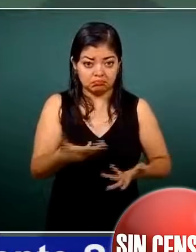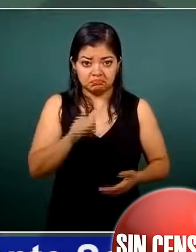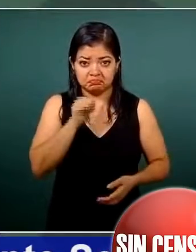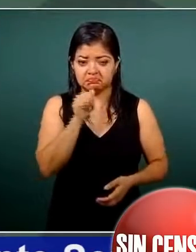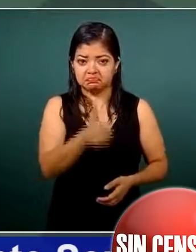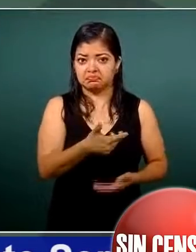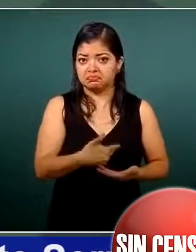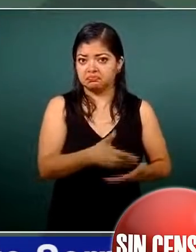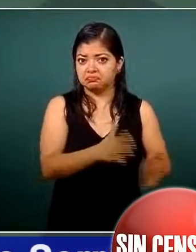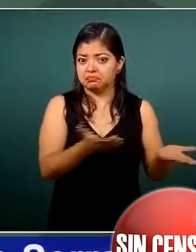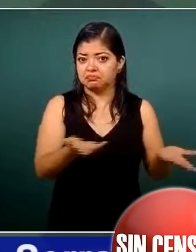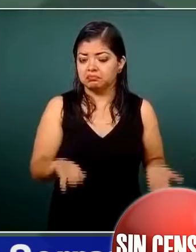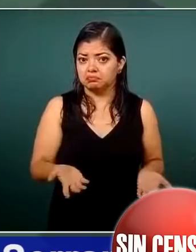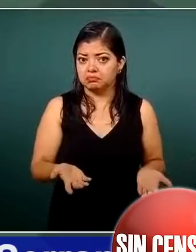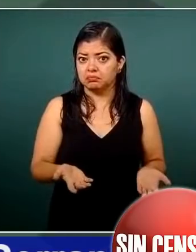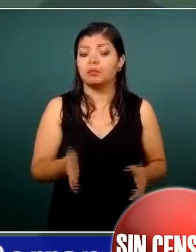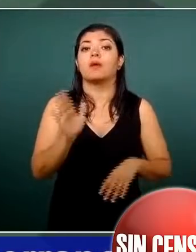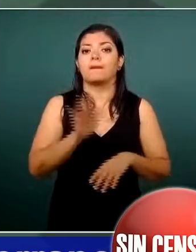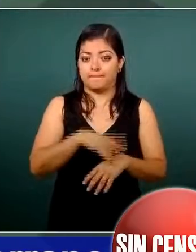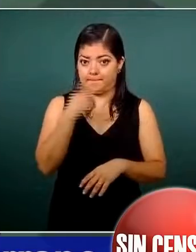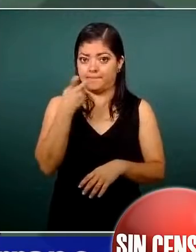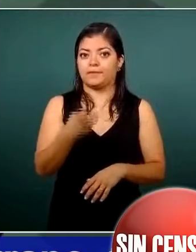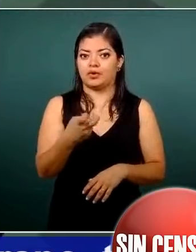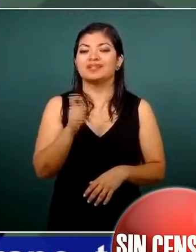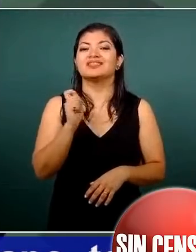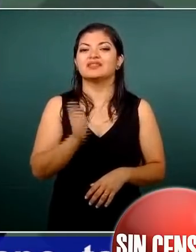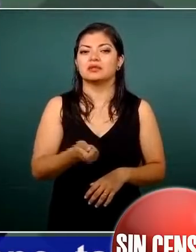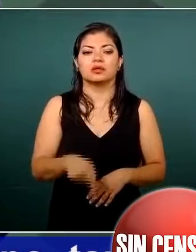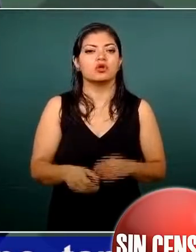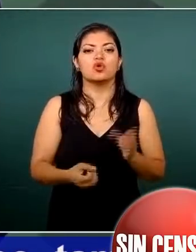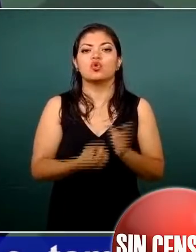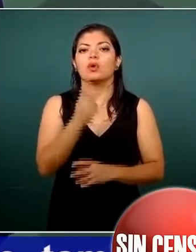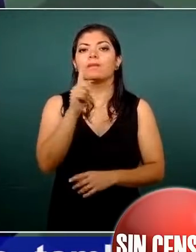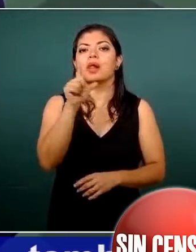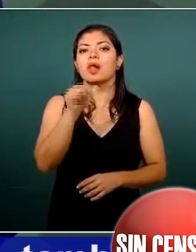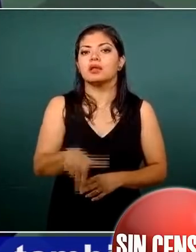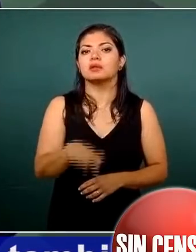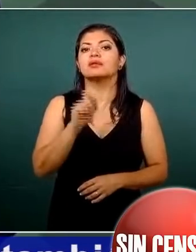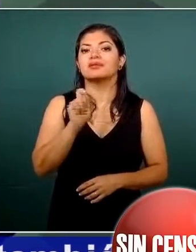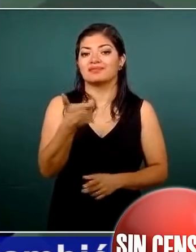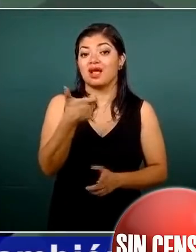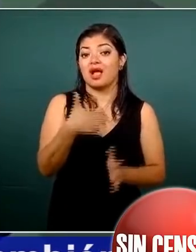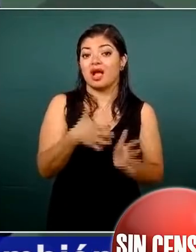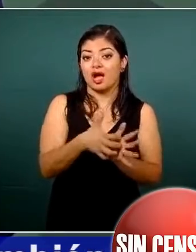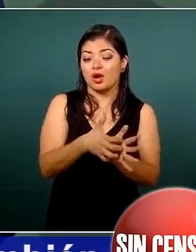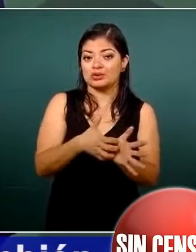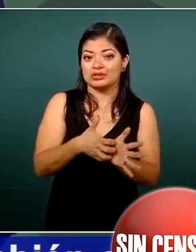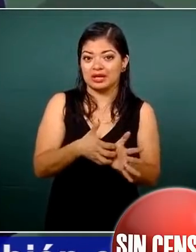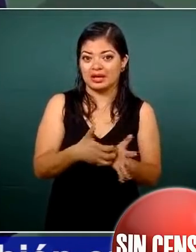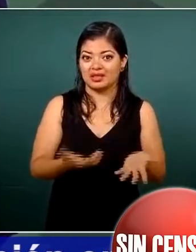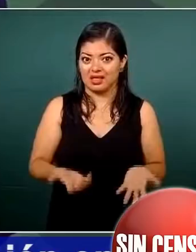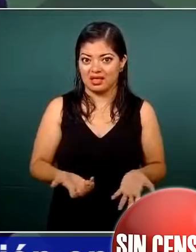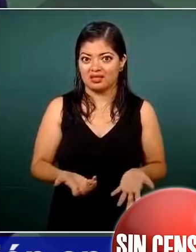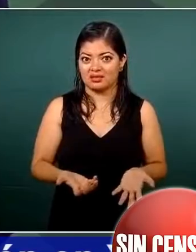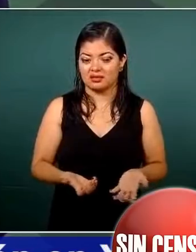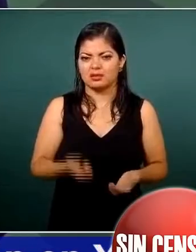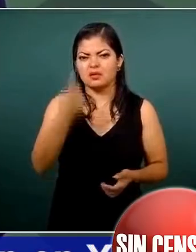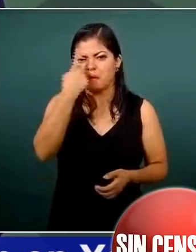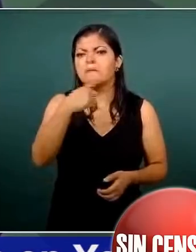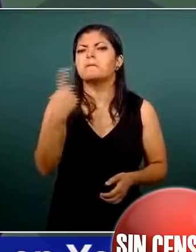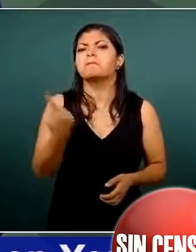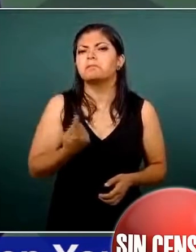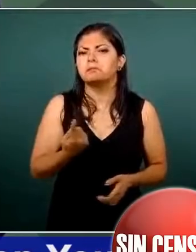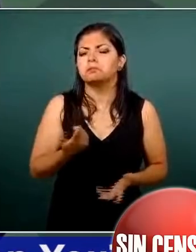Por eso el plan de austeridad, para que esos fondos pues